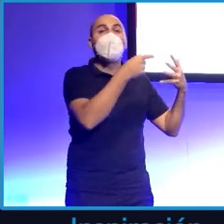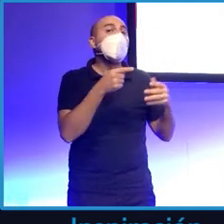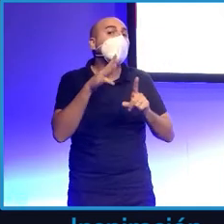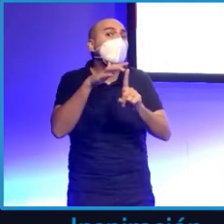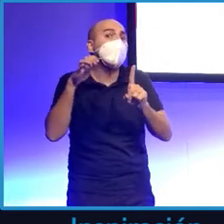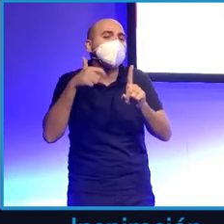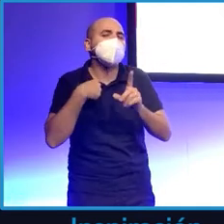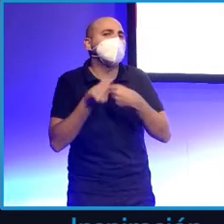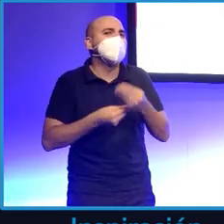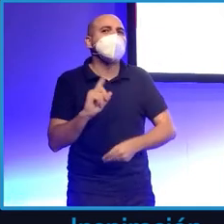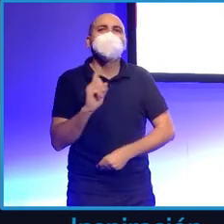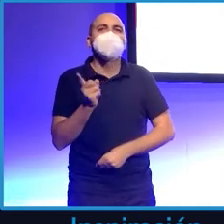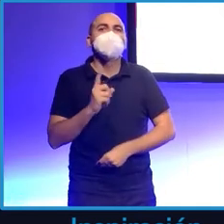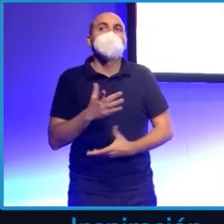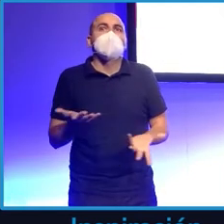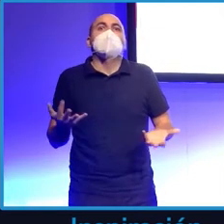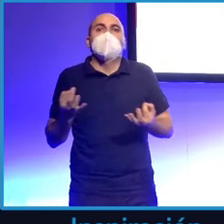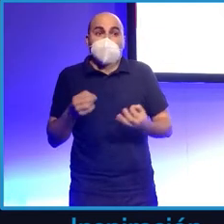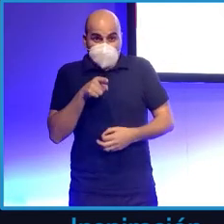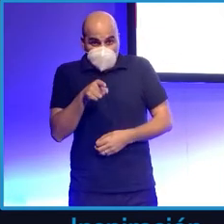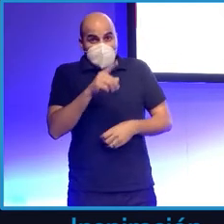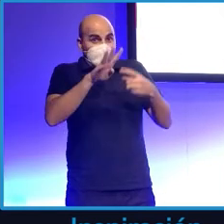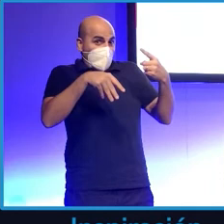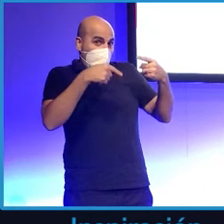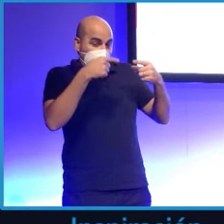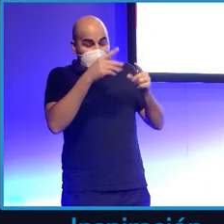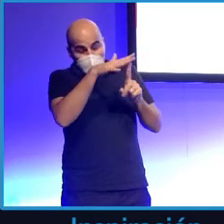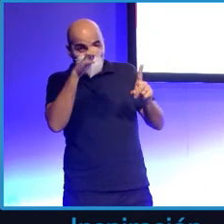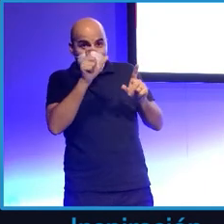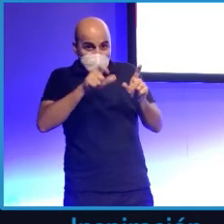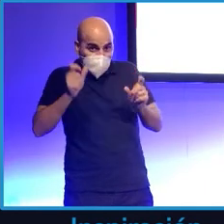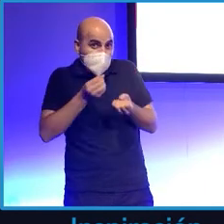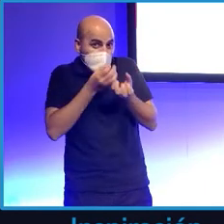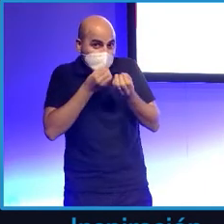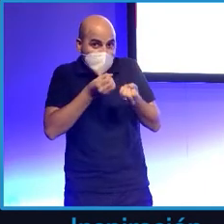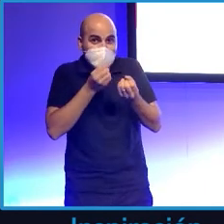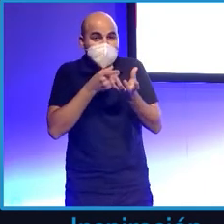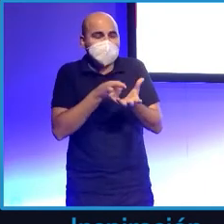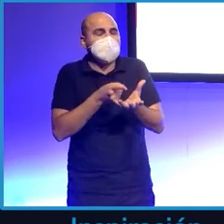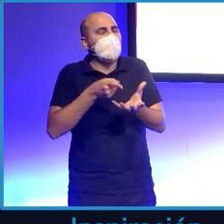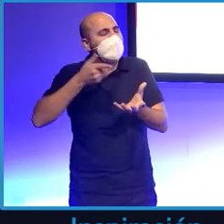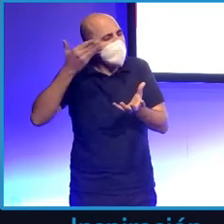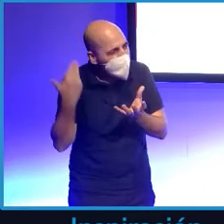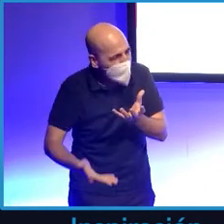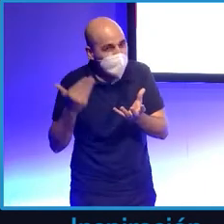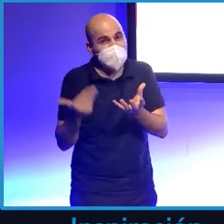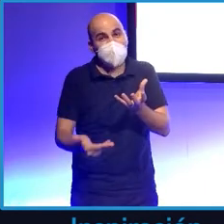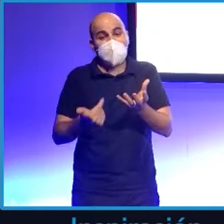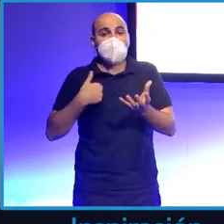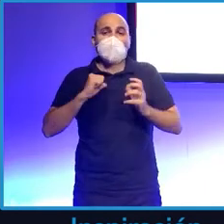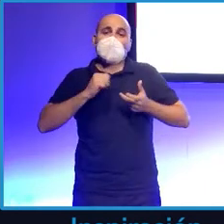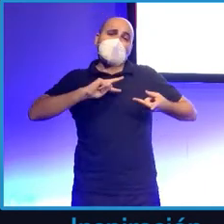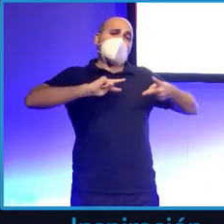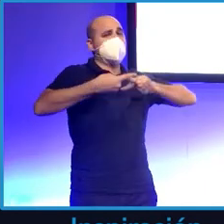tanto hacer estabas en una web es muy importante esta segunda parte que es por la que empecé que empecé justo al revés porque como no teníamos tiempo